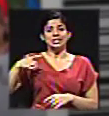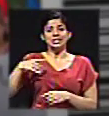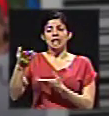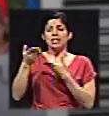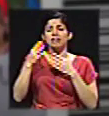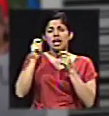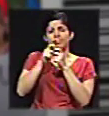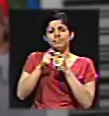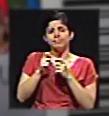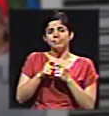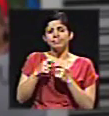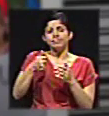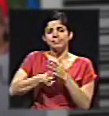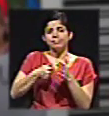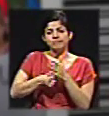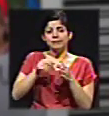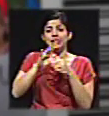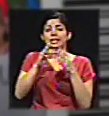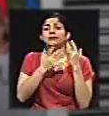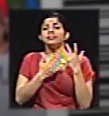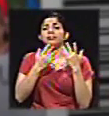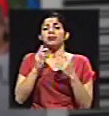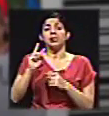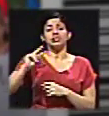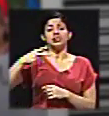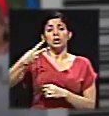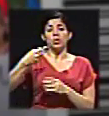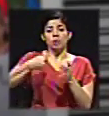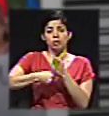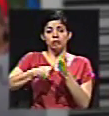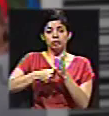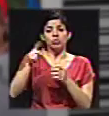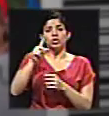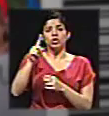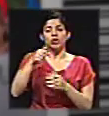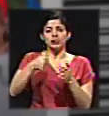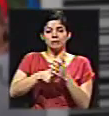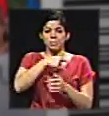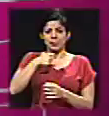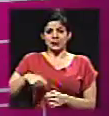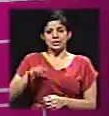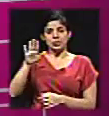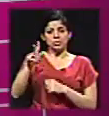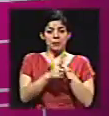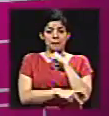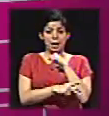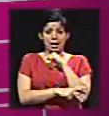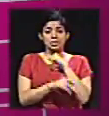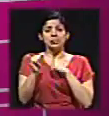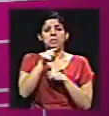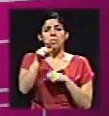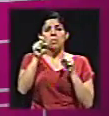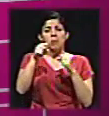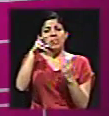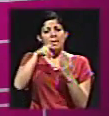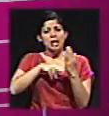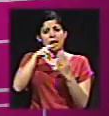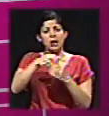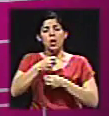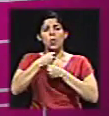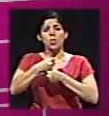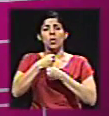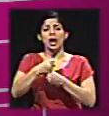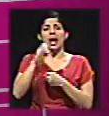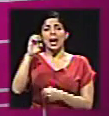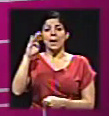resultados electorales y las expectativas para la segunda ronda en las elecciones presidenciales en ese país. Y también usted puede leer: huelga de